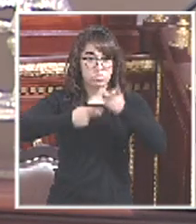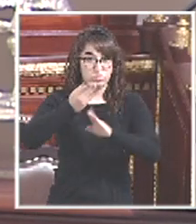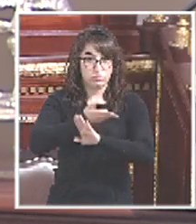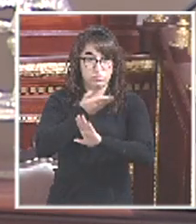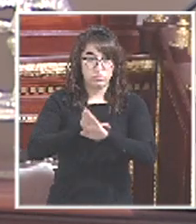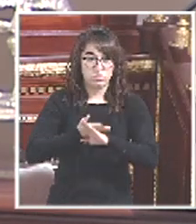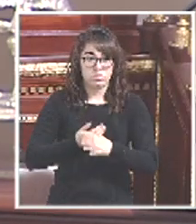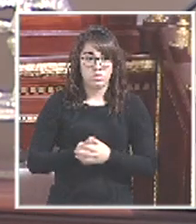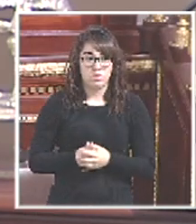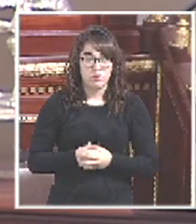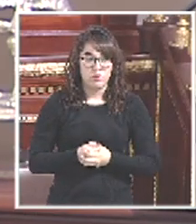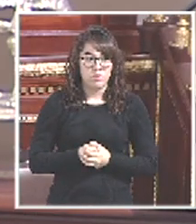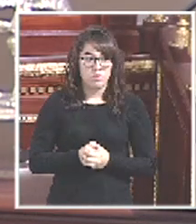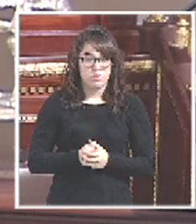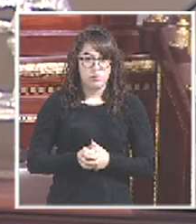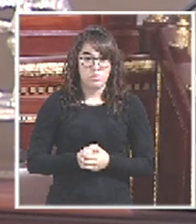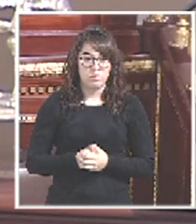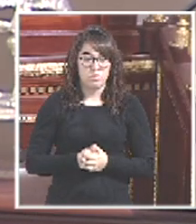contra?